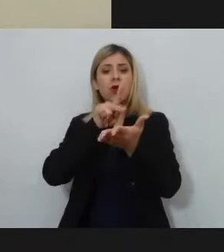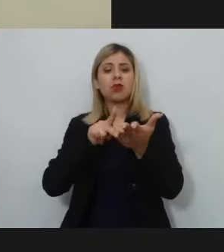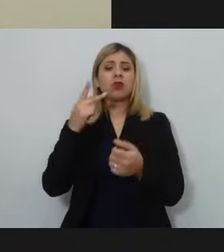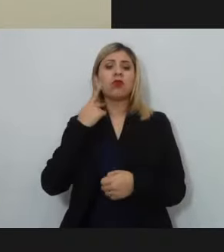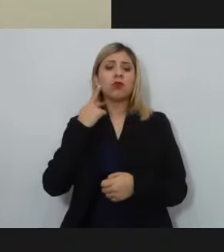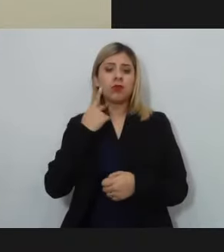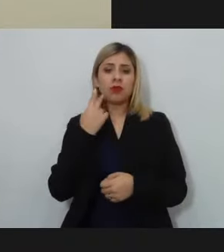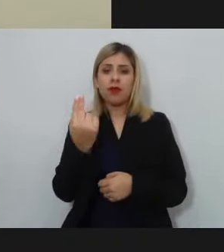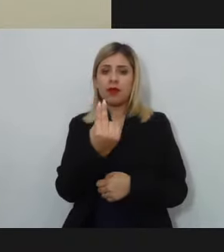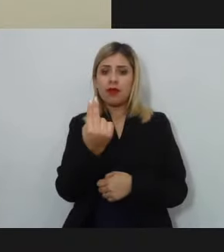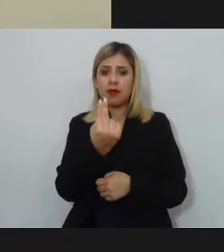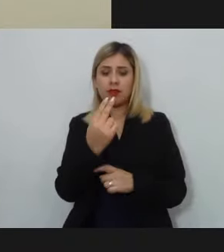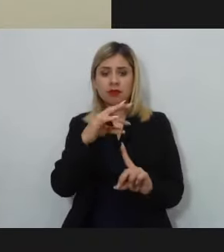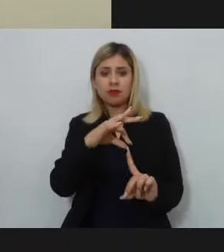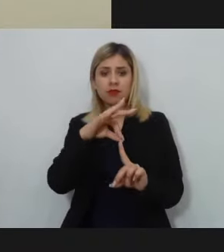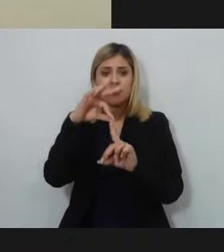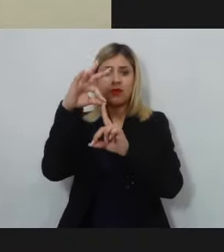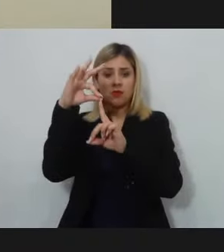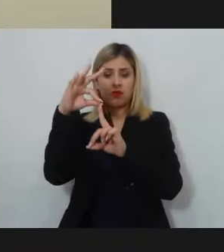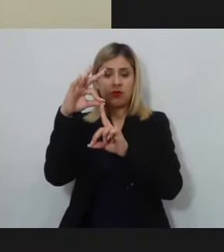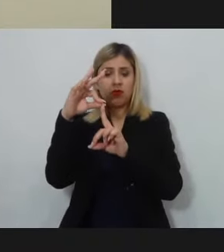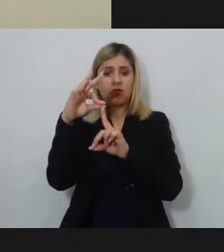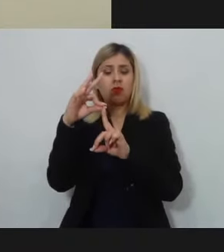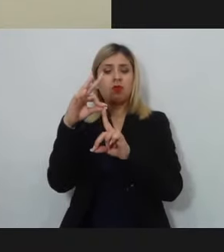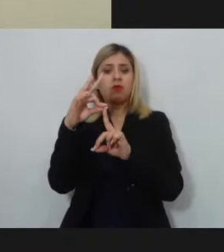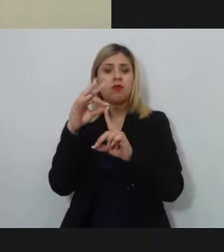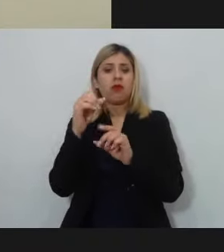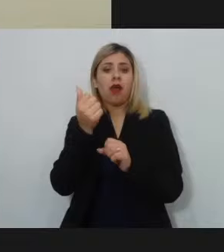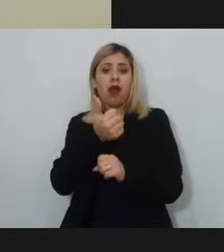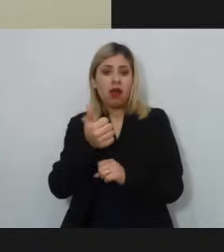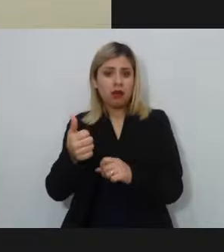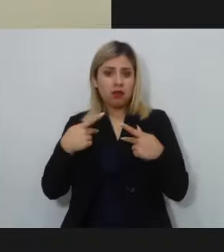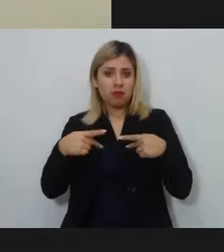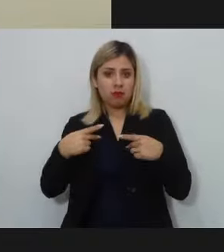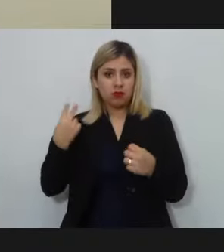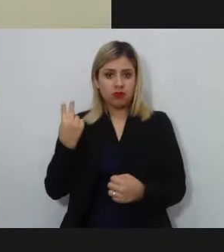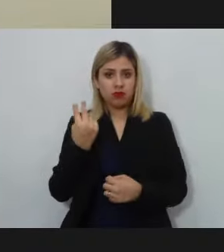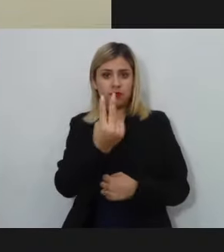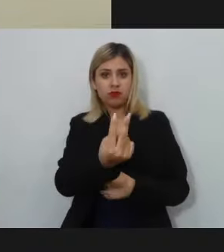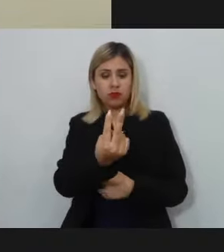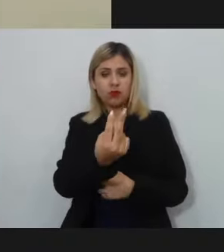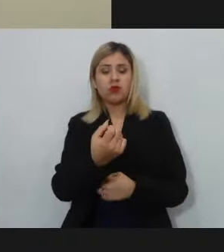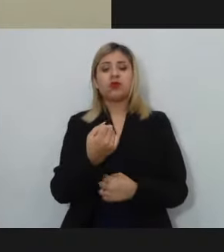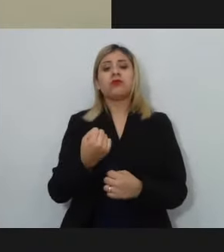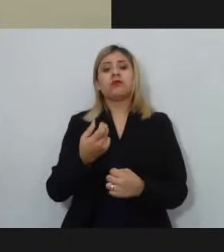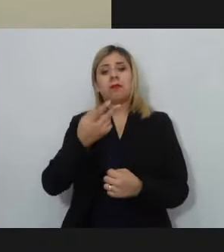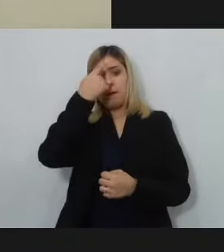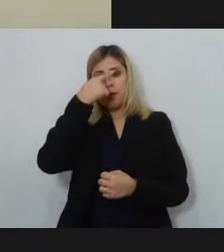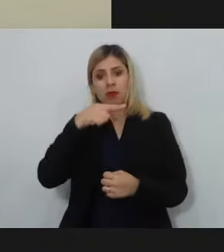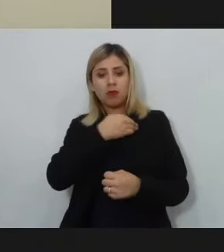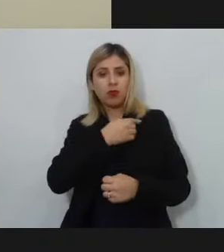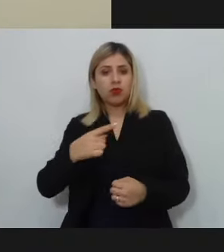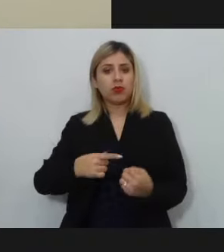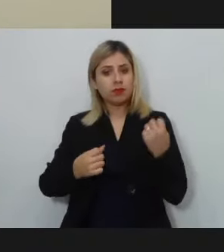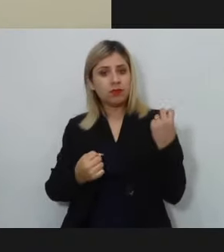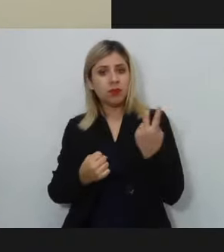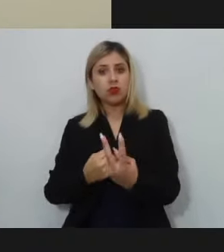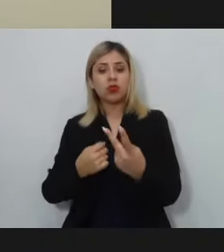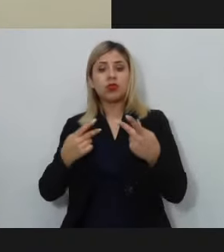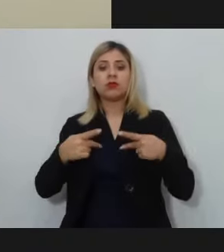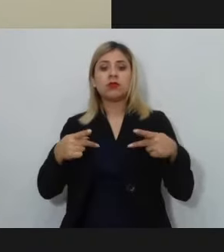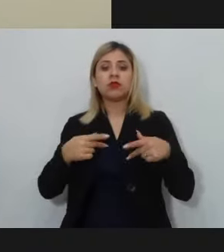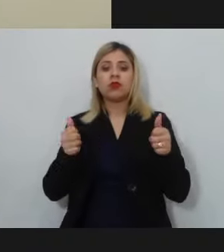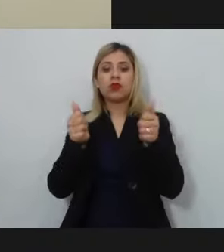fórmulas de candidaturas de munícipes de personas con discapacidad sin embargo es un hecho notorio